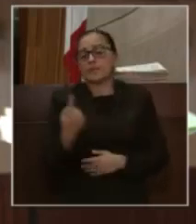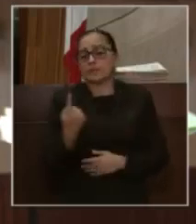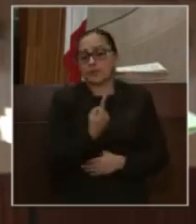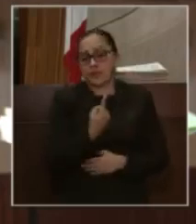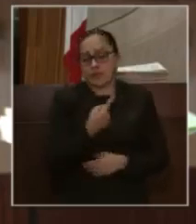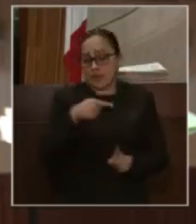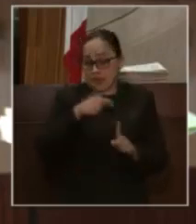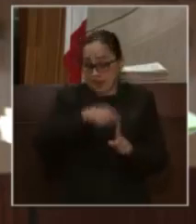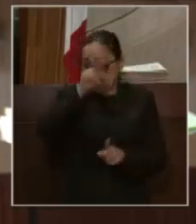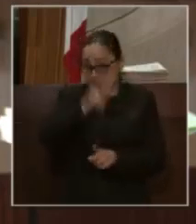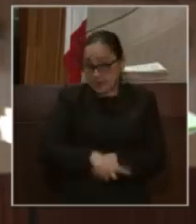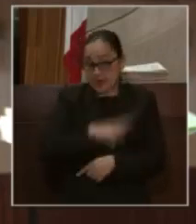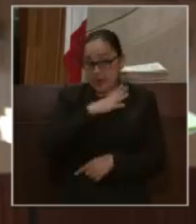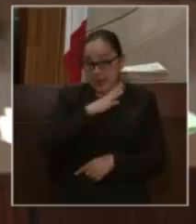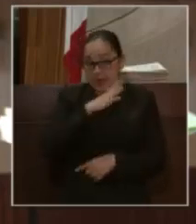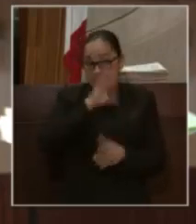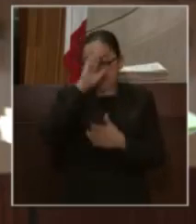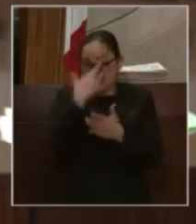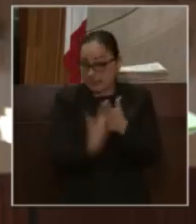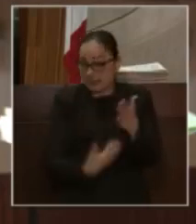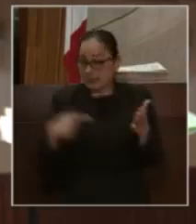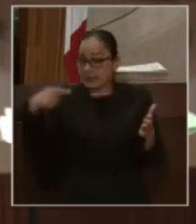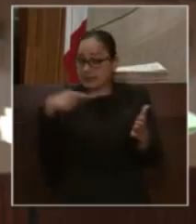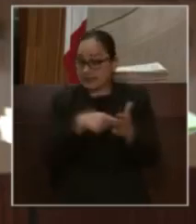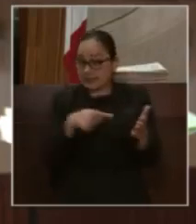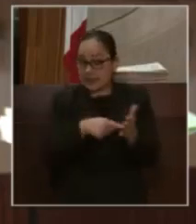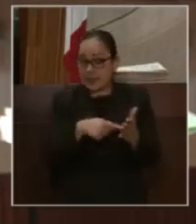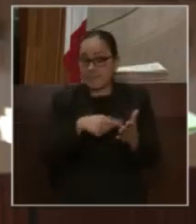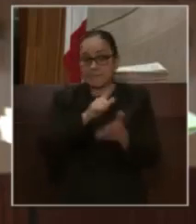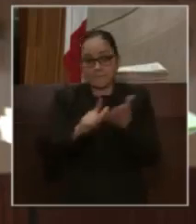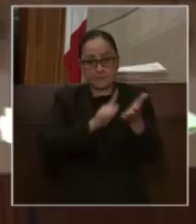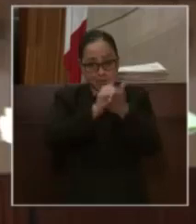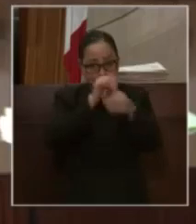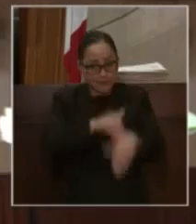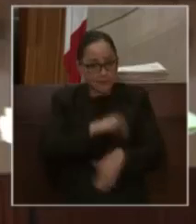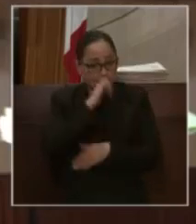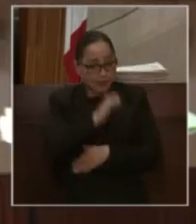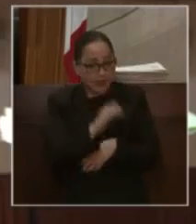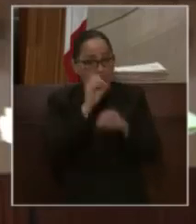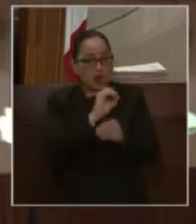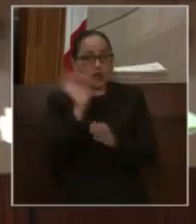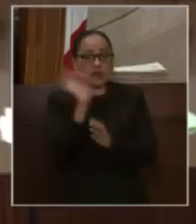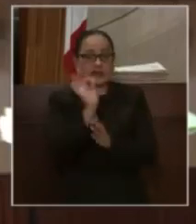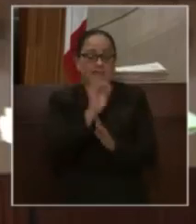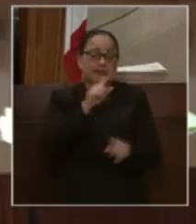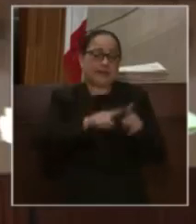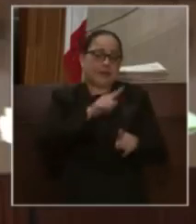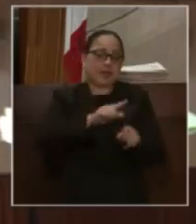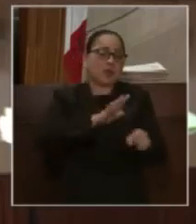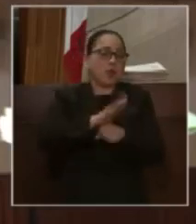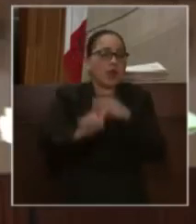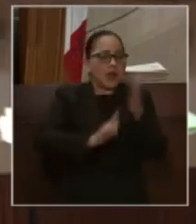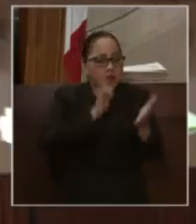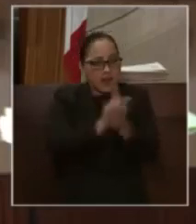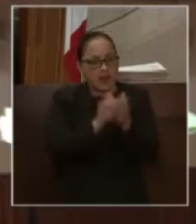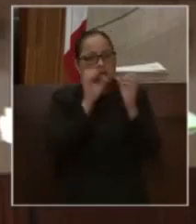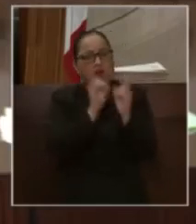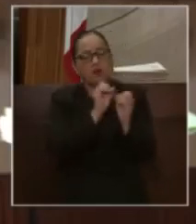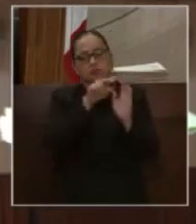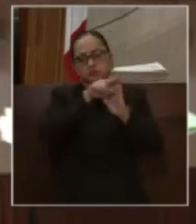del ilícito, de quién lo comete, a partir de tipos y de normas penales concretas o